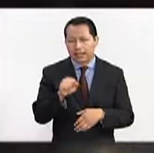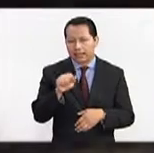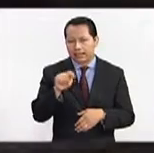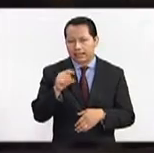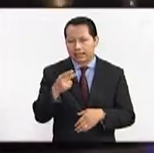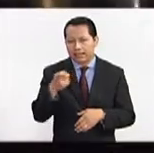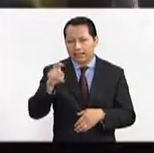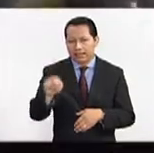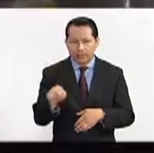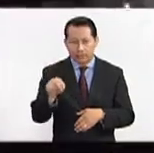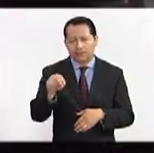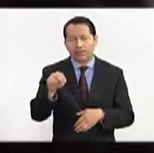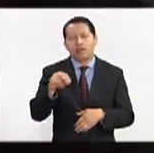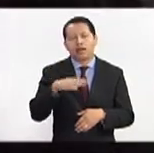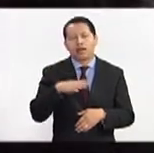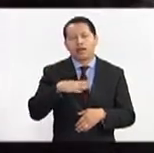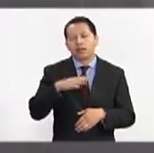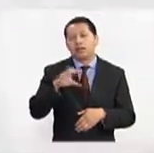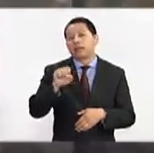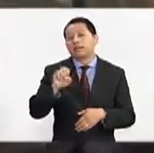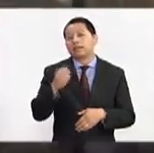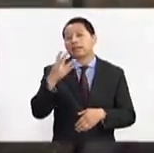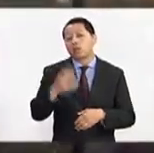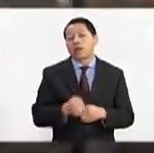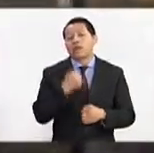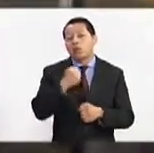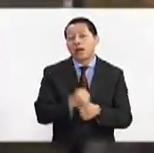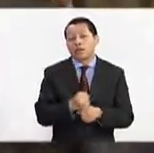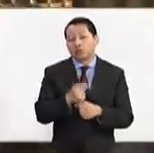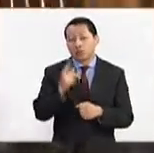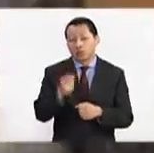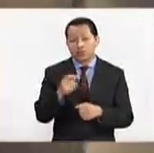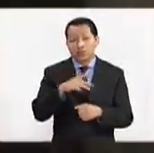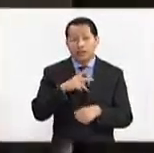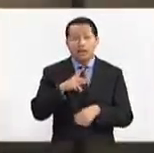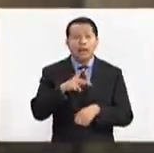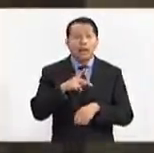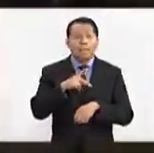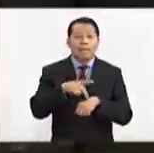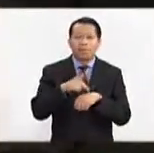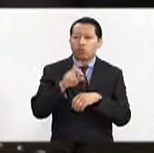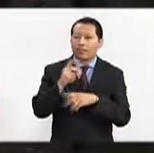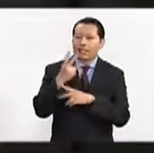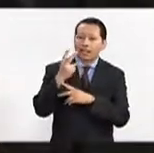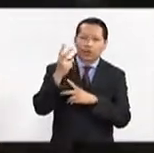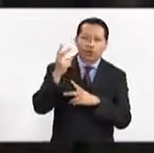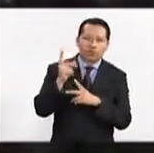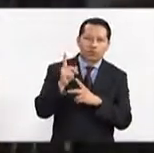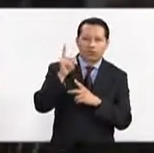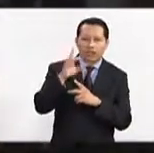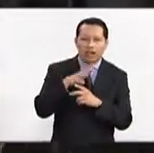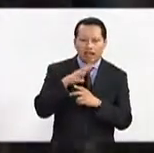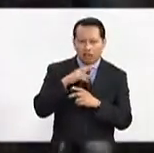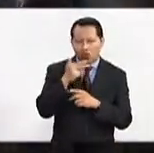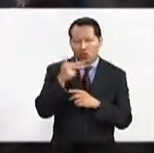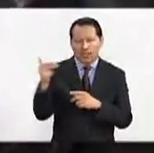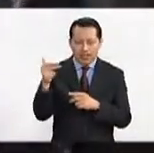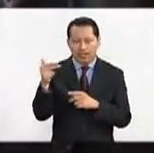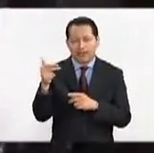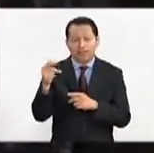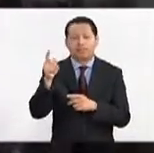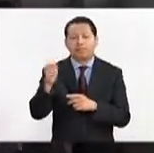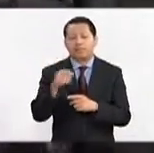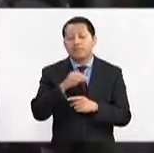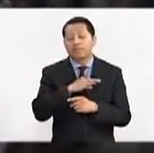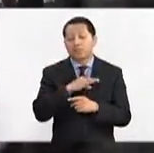Stephen Paddock, de 64 años de edad, que estaba en el piso 32 de este hotel Mandalay, y de ahí, como